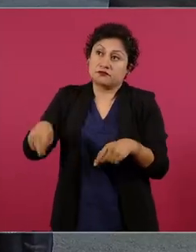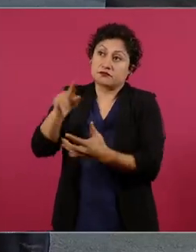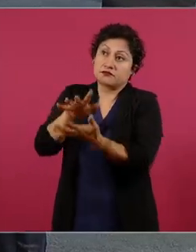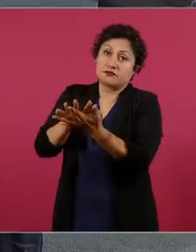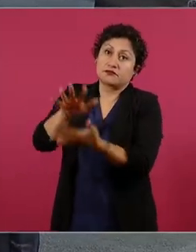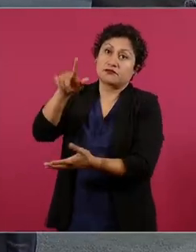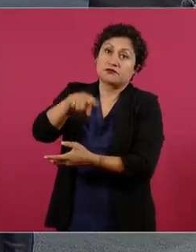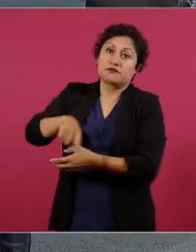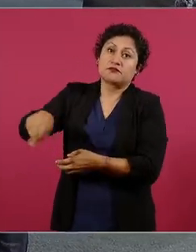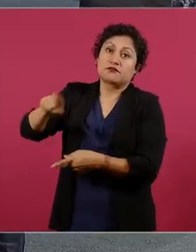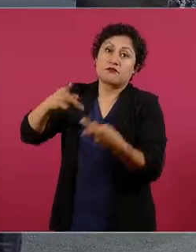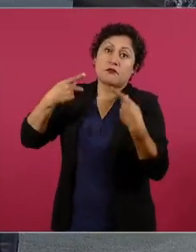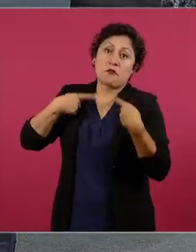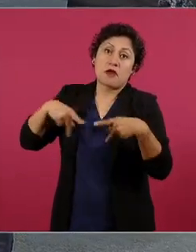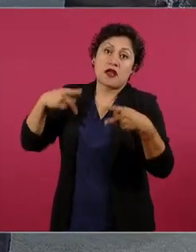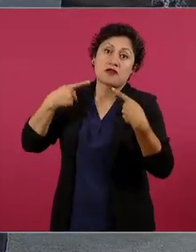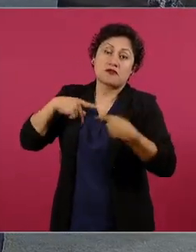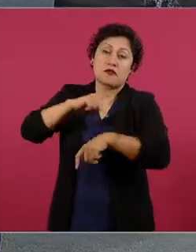se echó a andar